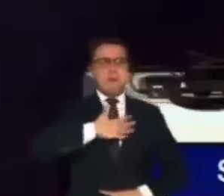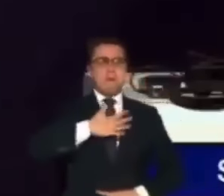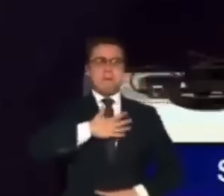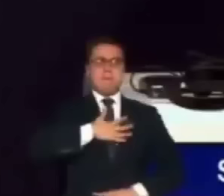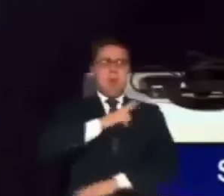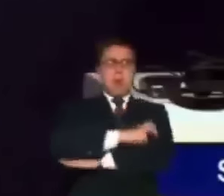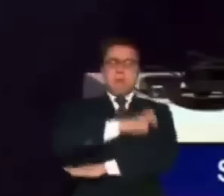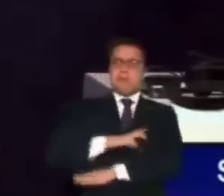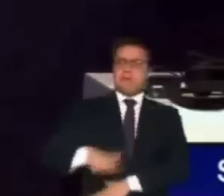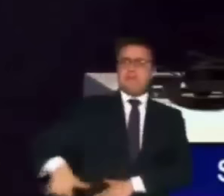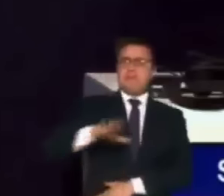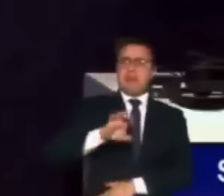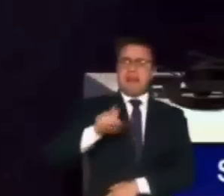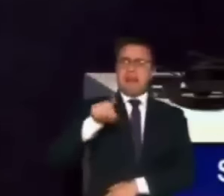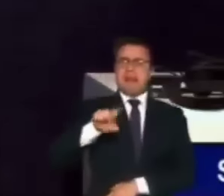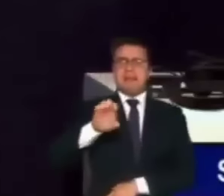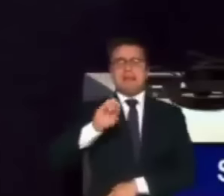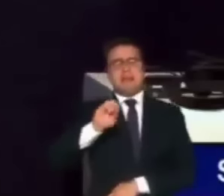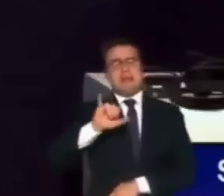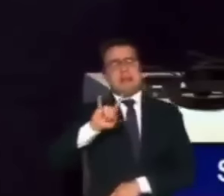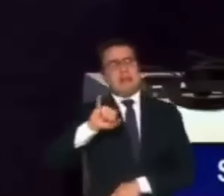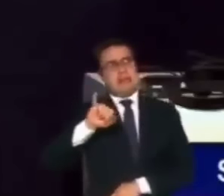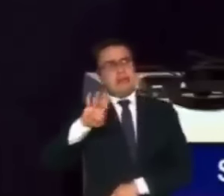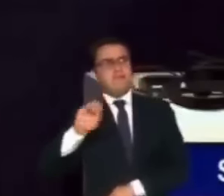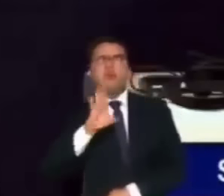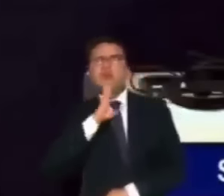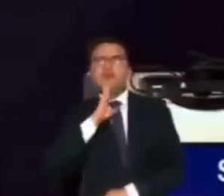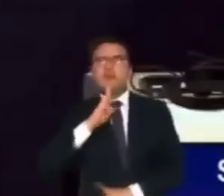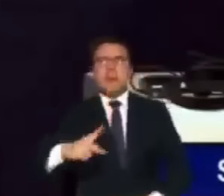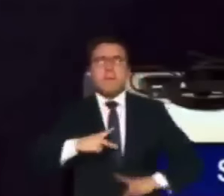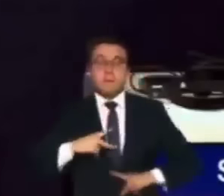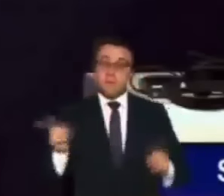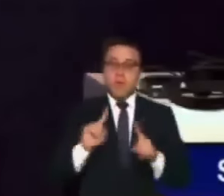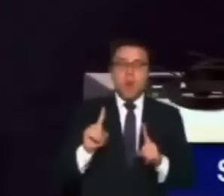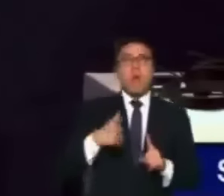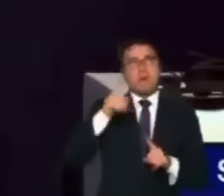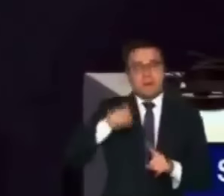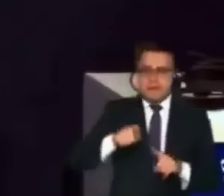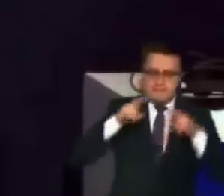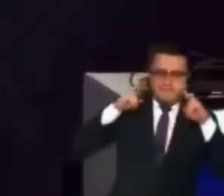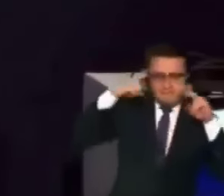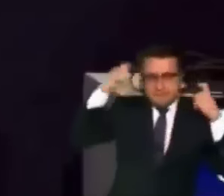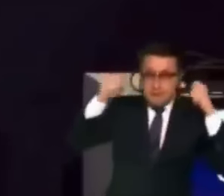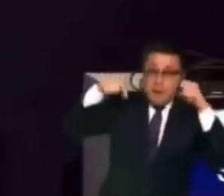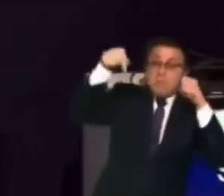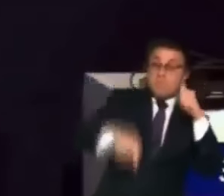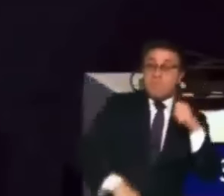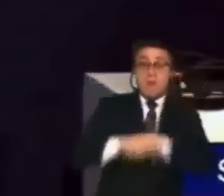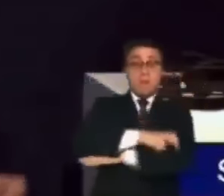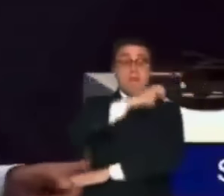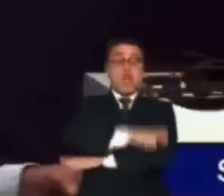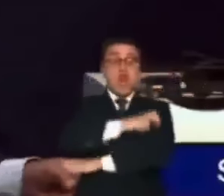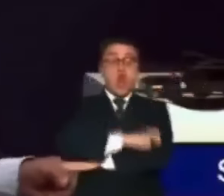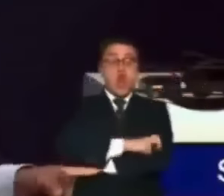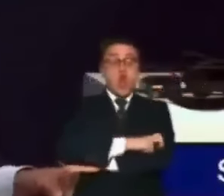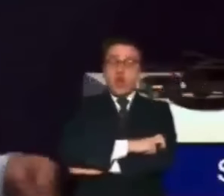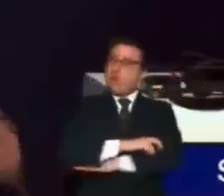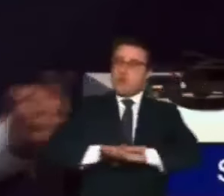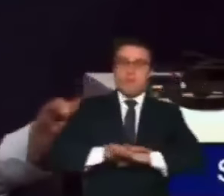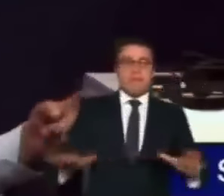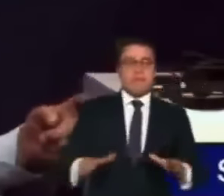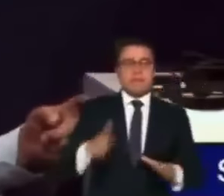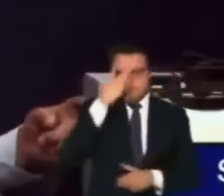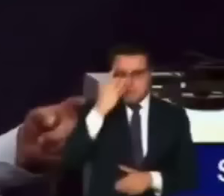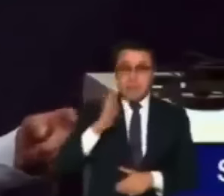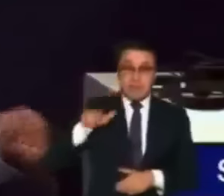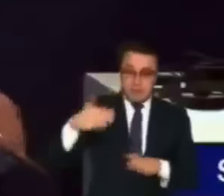del Esequibo, propiamente, en conflicto internacional, sino que no salga el petróleo que hay en el Esequibo, porque si sale, nuestra lucha